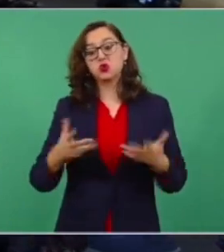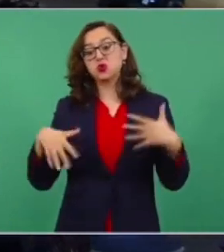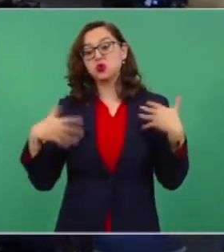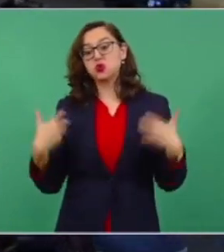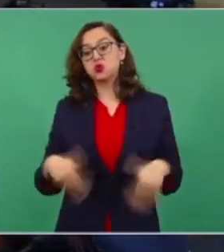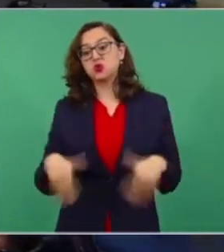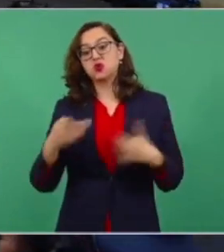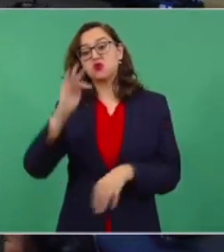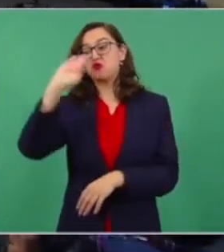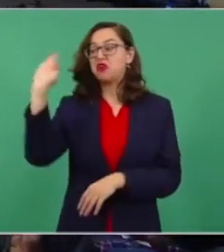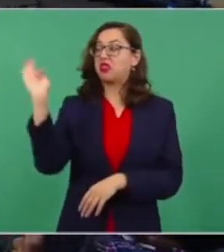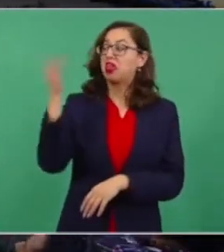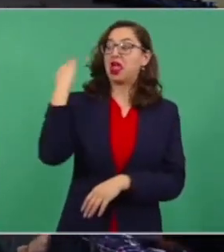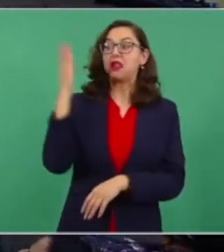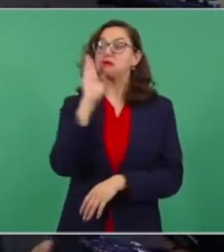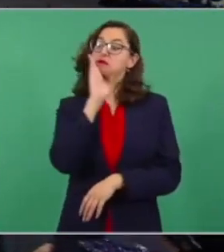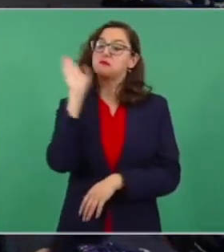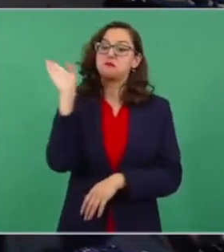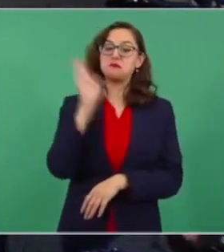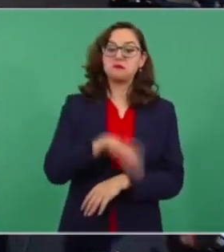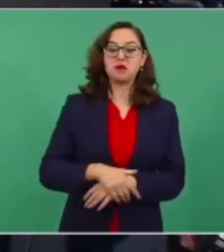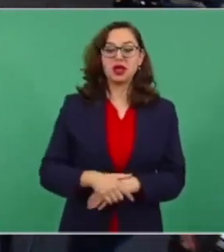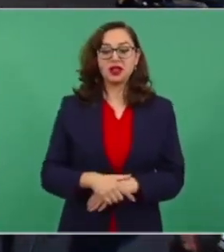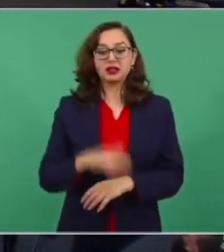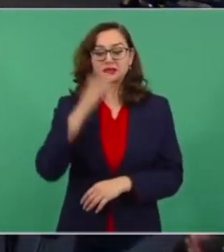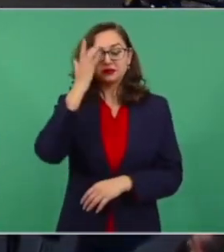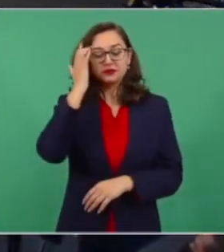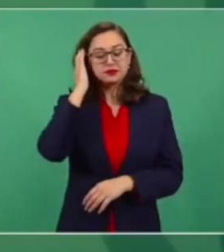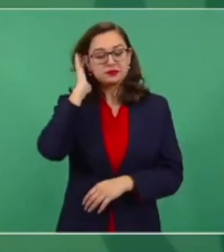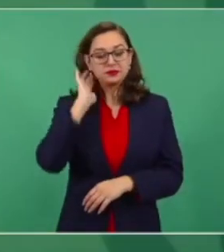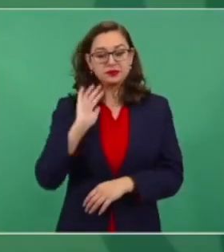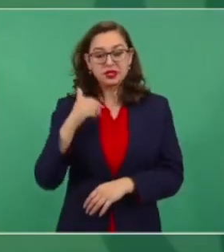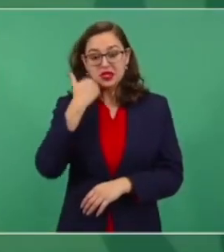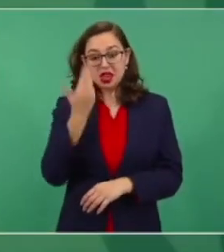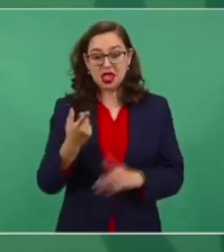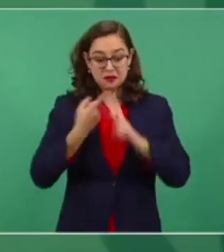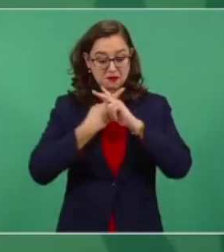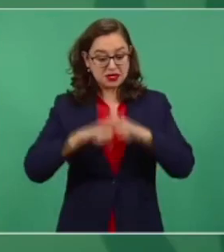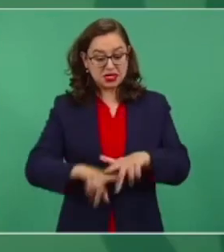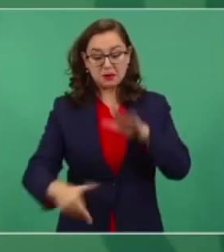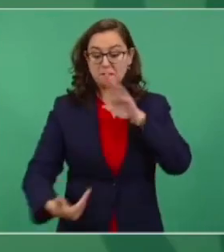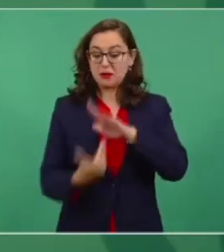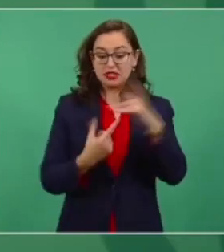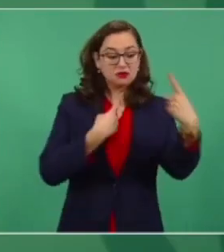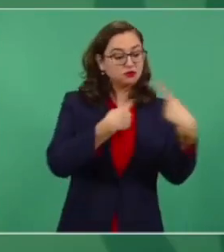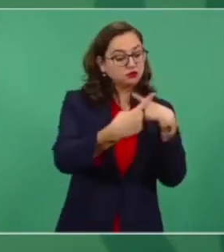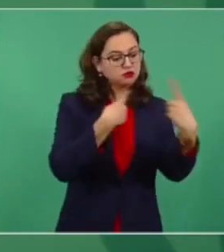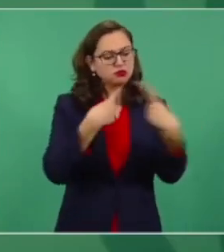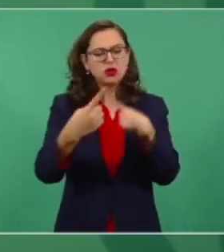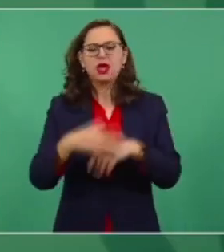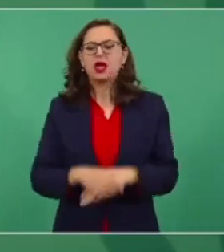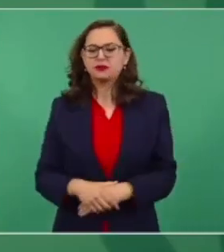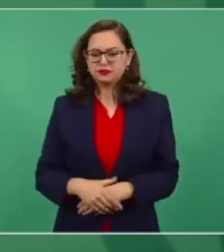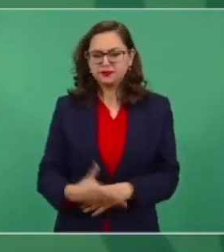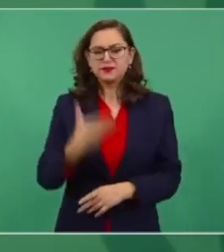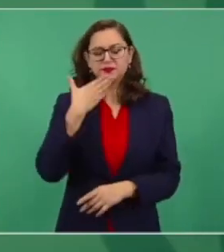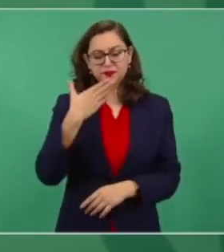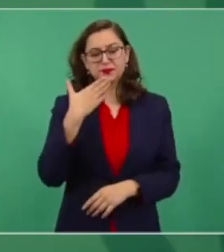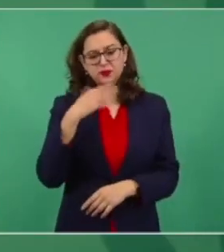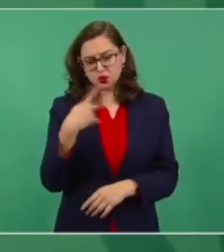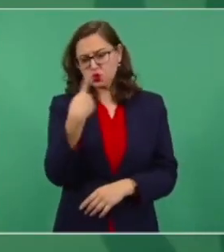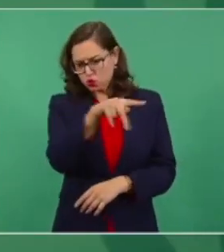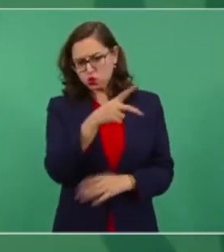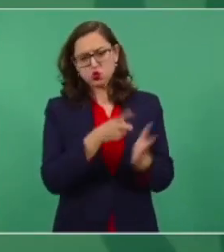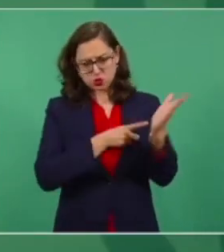que inicien las mesas de diálogo. Pero está en su Vamos a ver. derecho y él tiene que actuar así